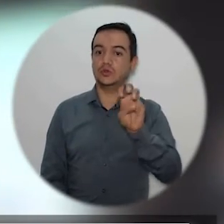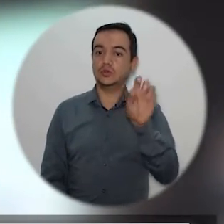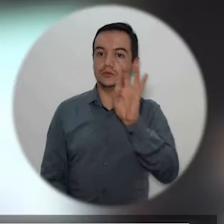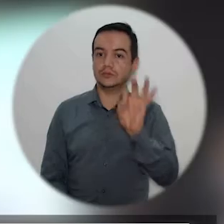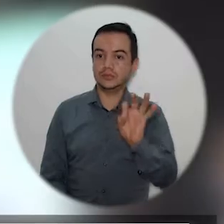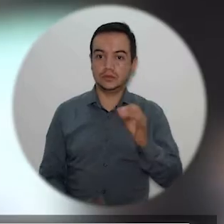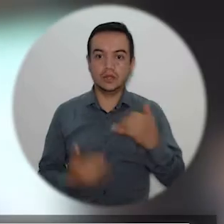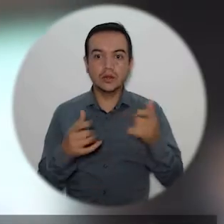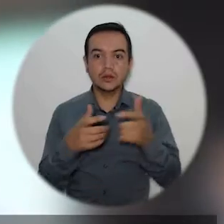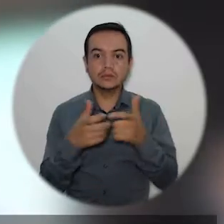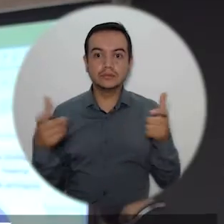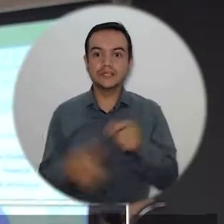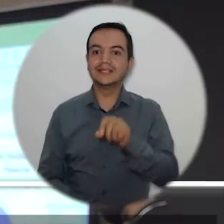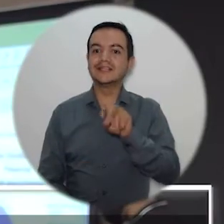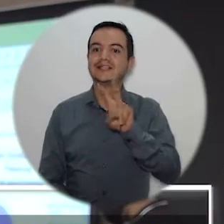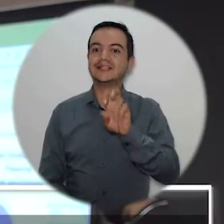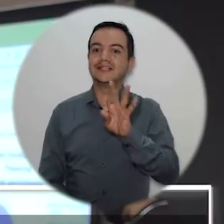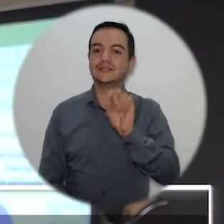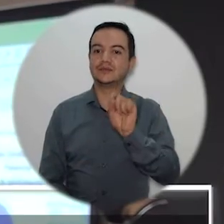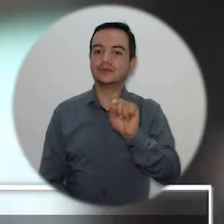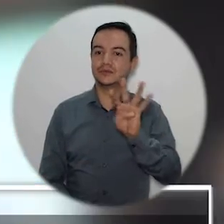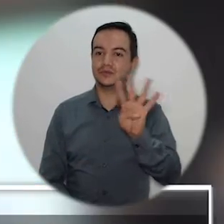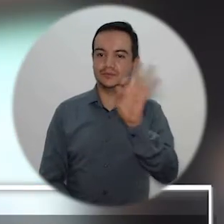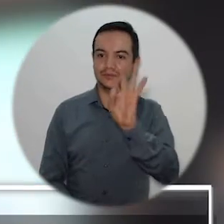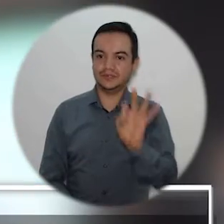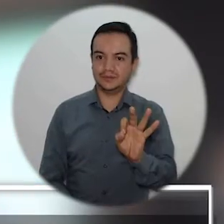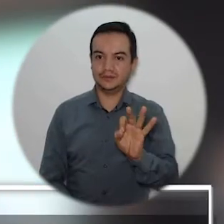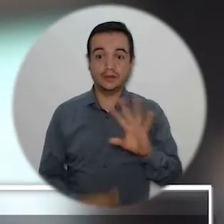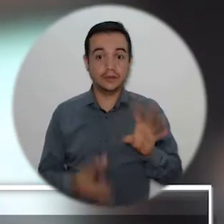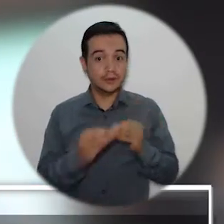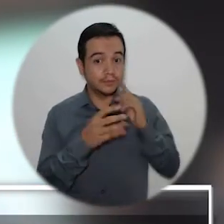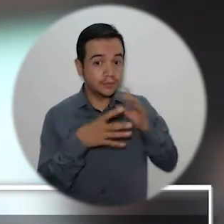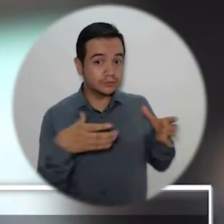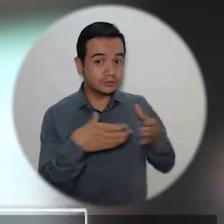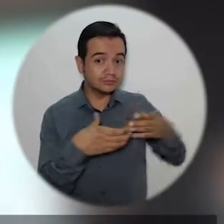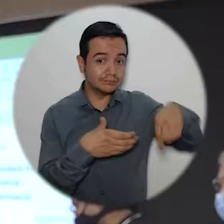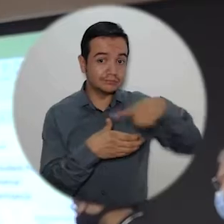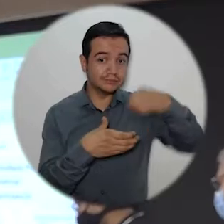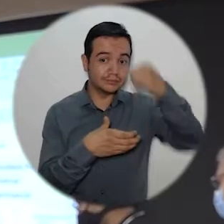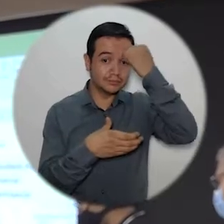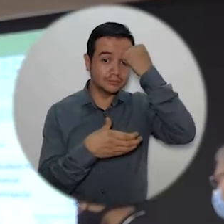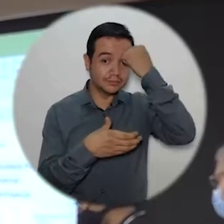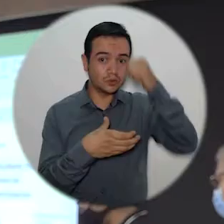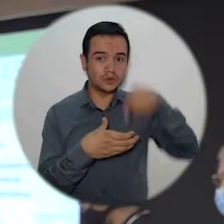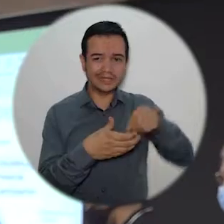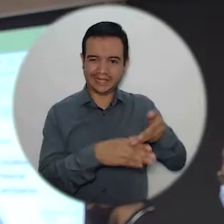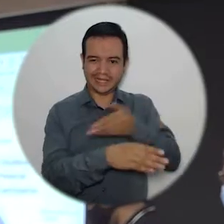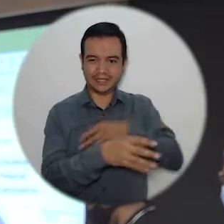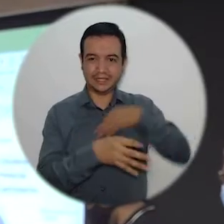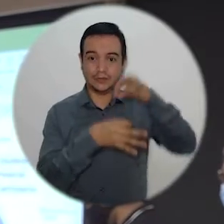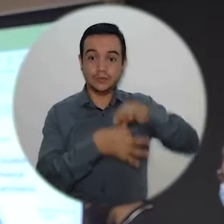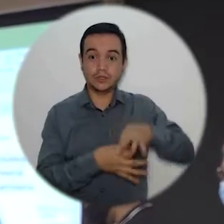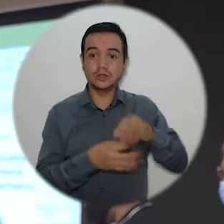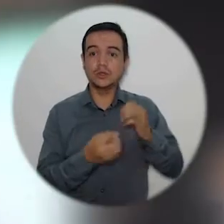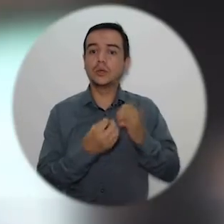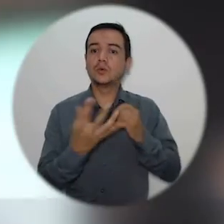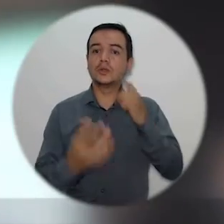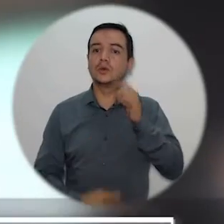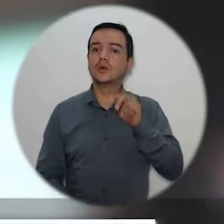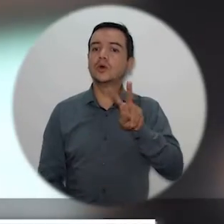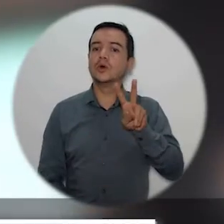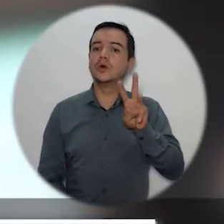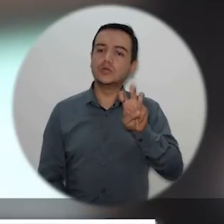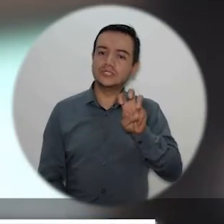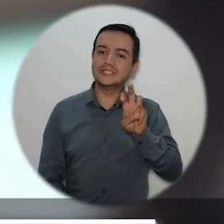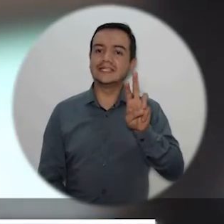68.8%, esta vez pasamos a un 73.4% y a nivel de docencia podemos decir que en la